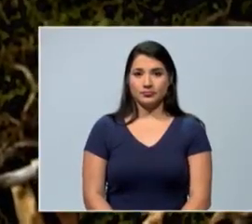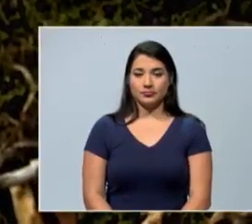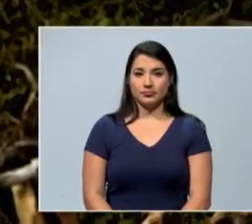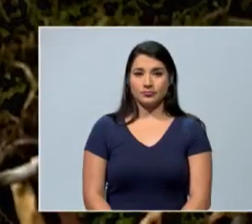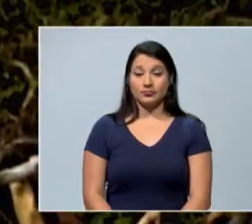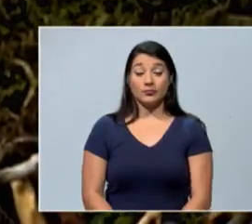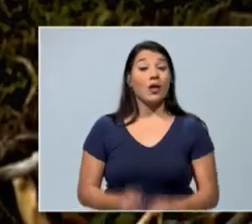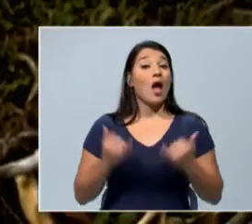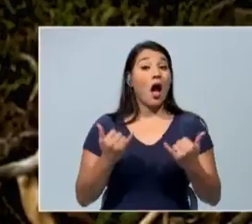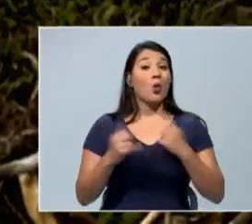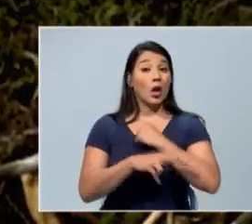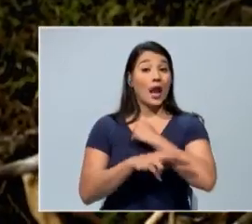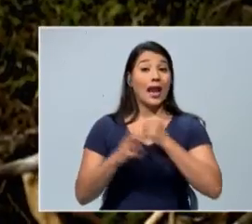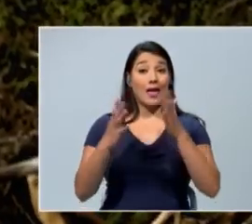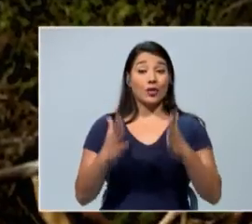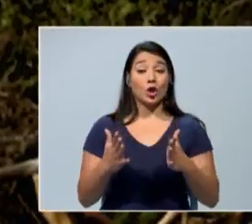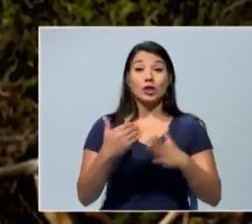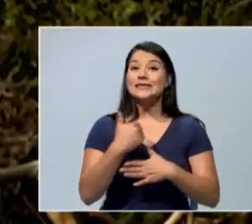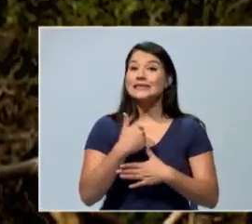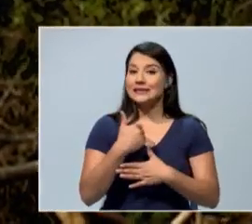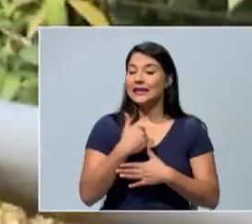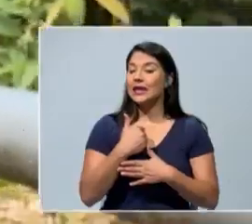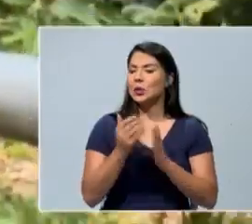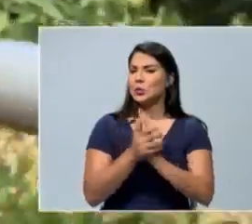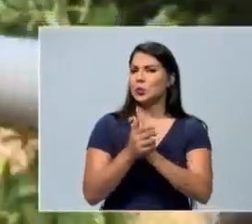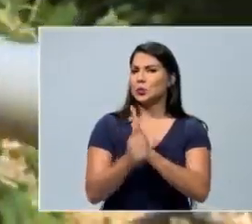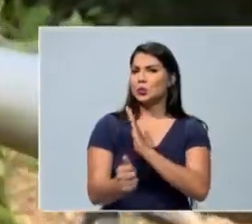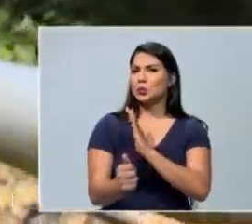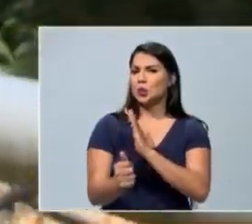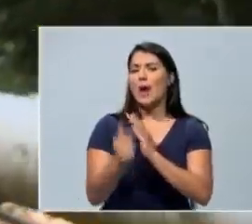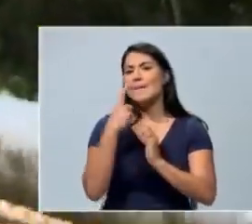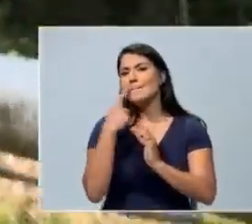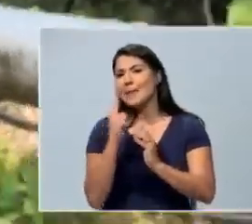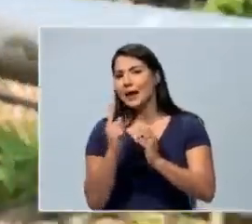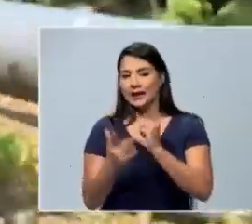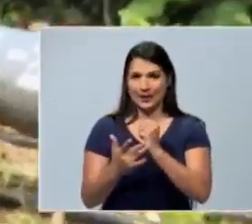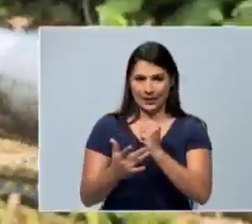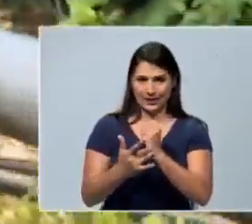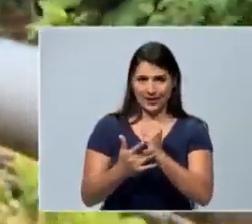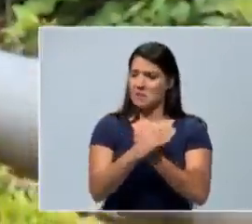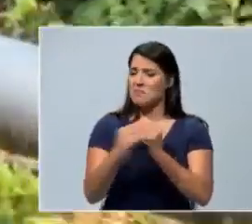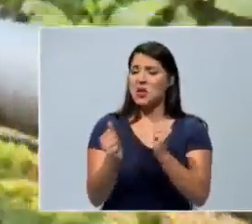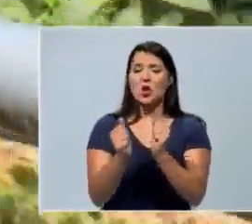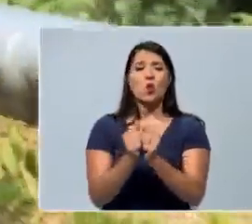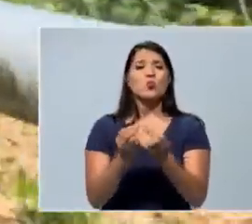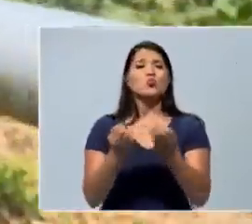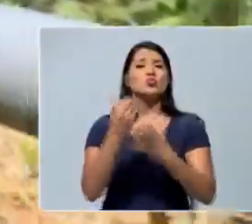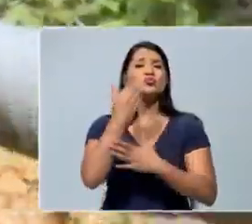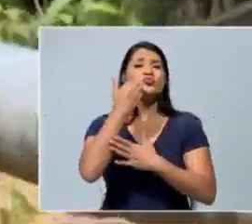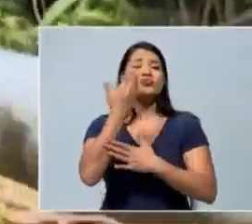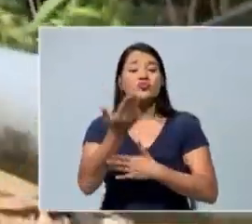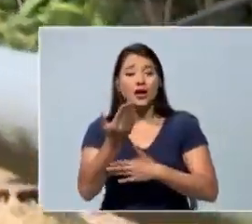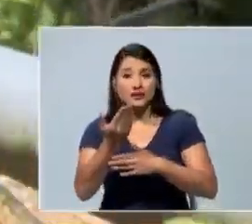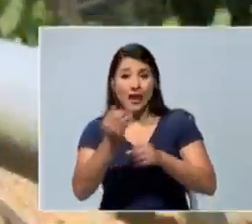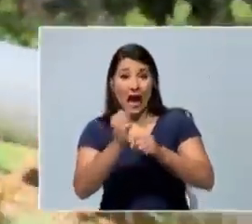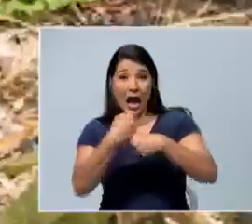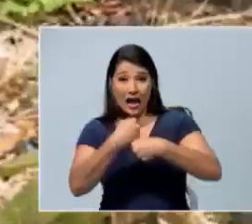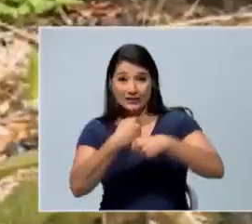Hoy en día los ladrones tienen gran destreza técnica y con mucha pericia abren tomas ilegales sobre los tubos de acero y los